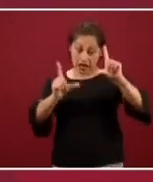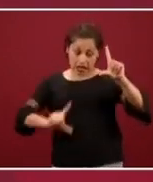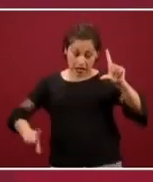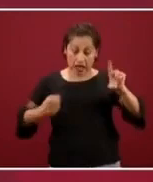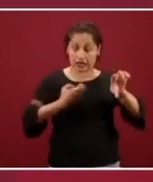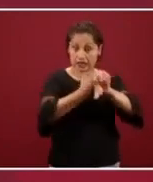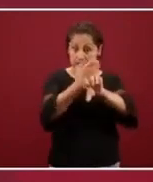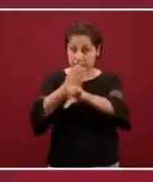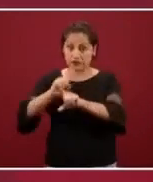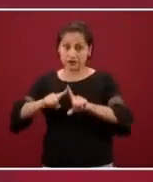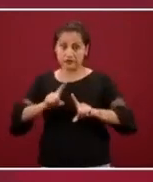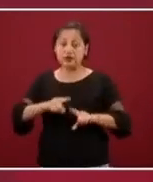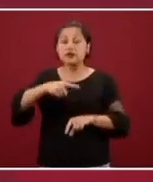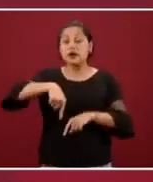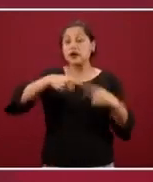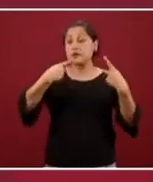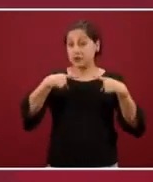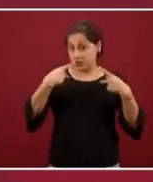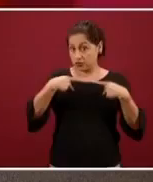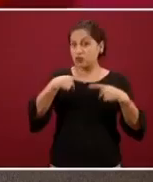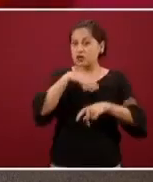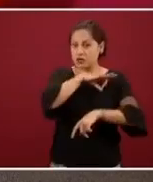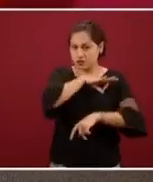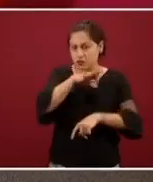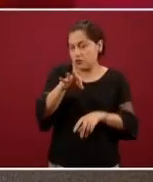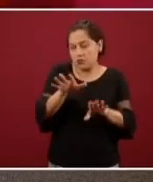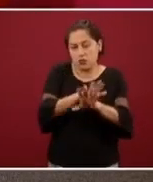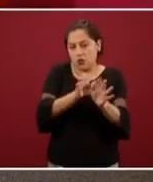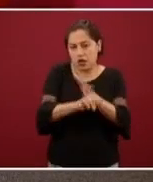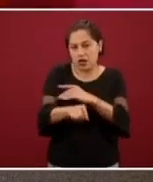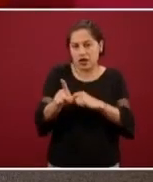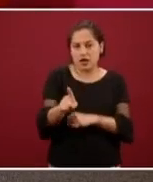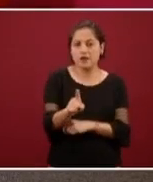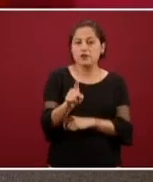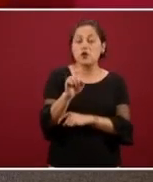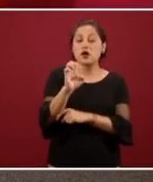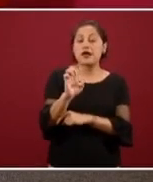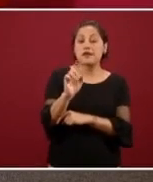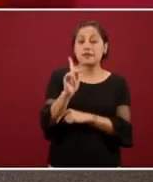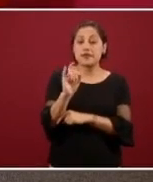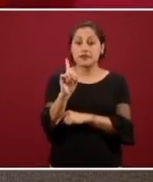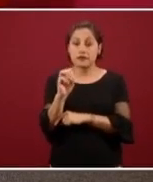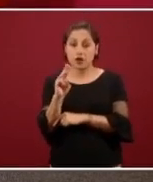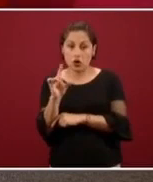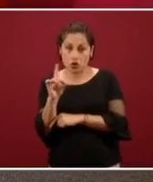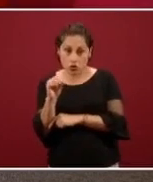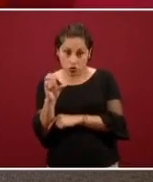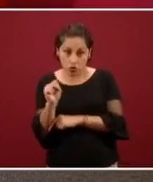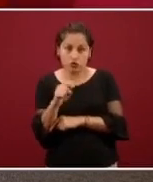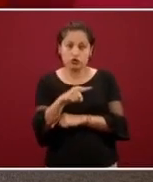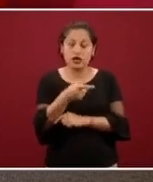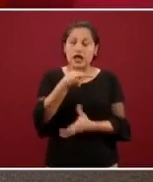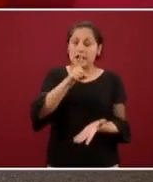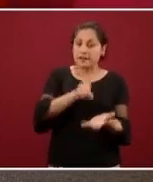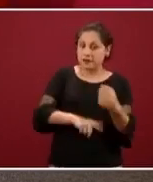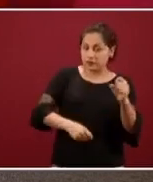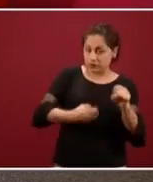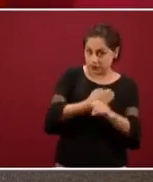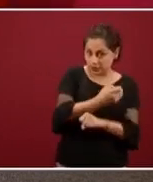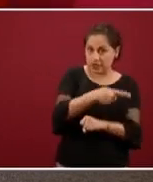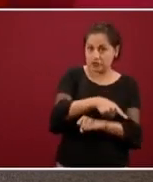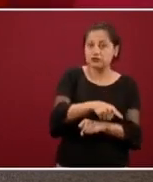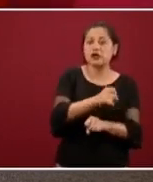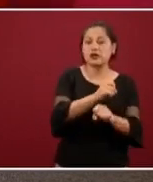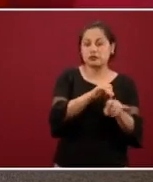actuación. Esto es desde los epidemiólogos jurisdiccionales que están en un nivel local, hasta